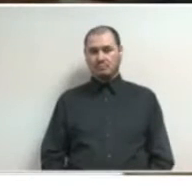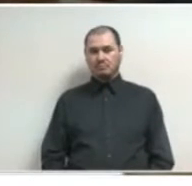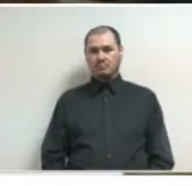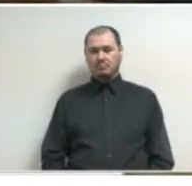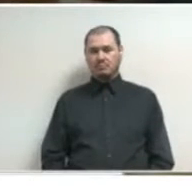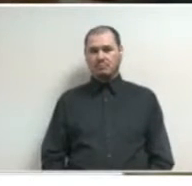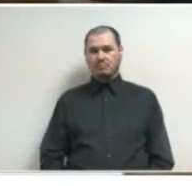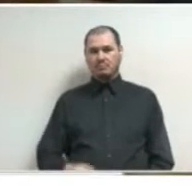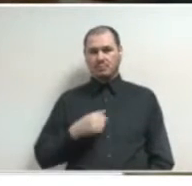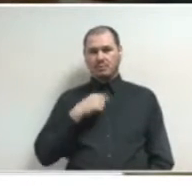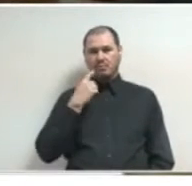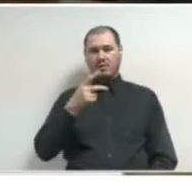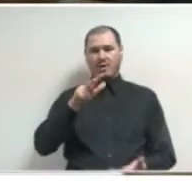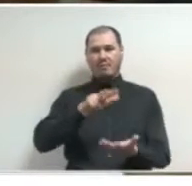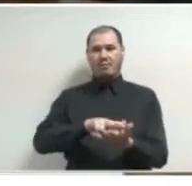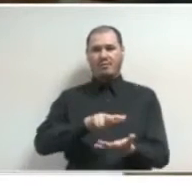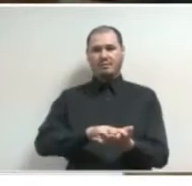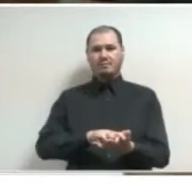Cotenevima,